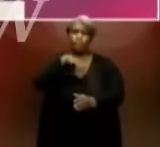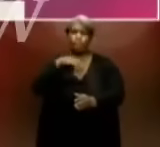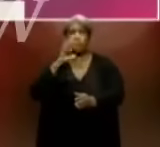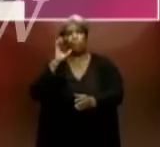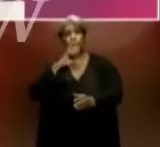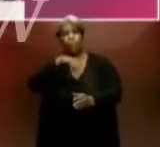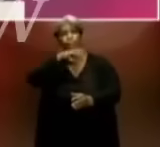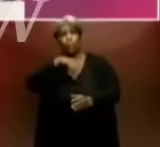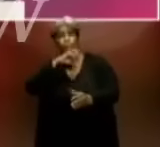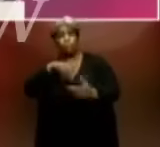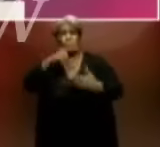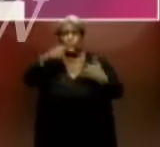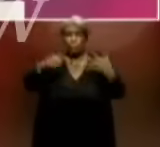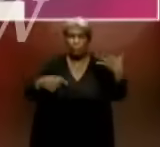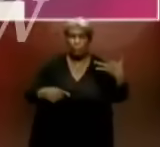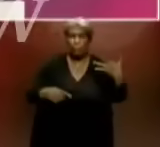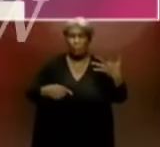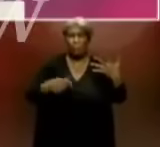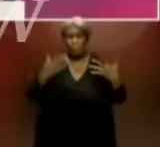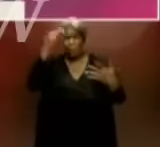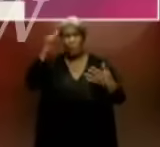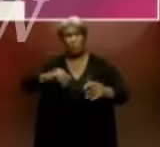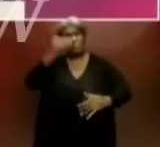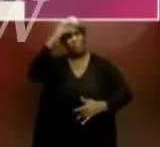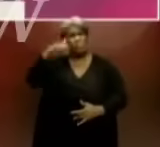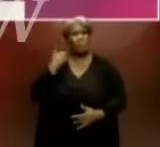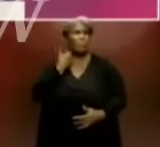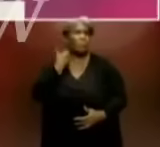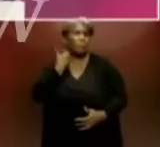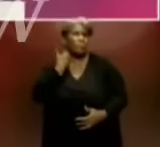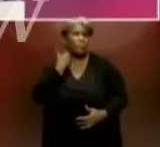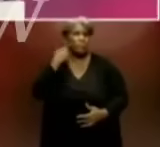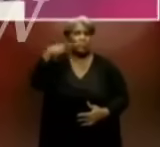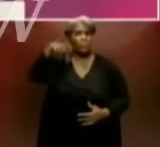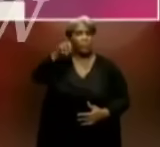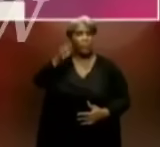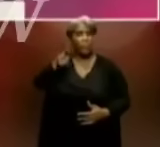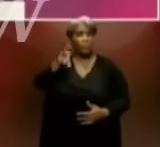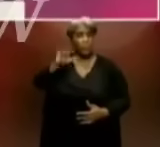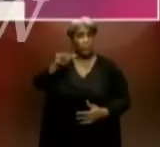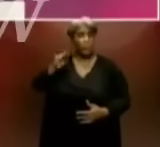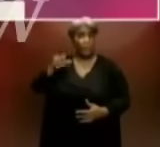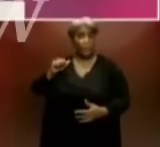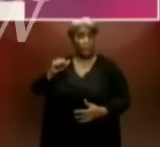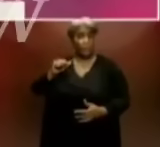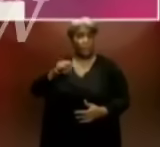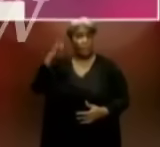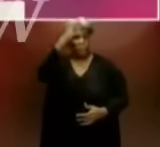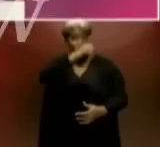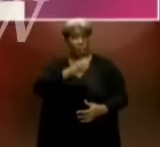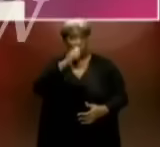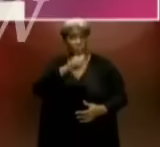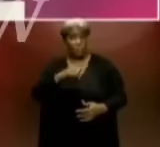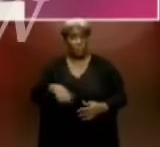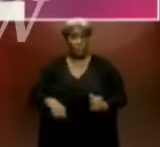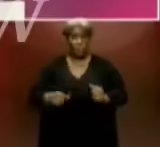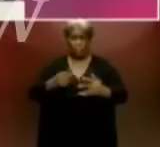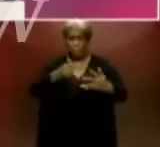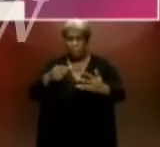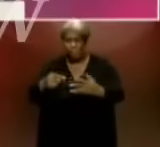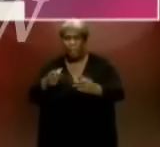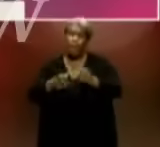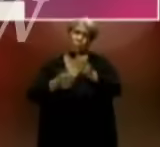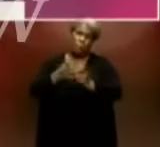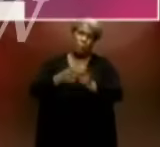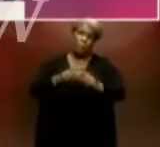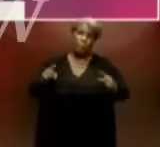por la PPA, la fiebre porcina africana, son producciones récord. Incluso yo decía hoy que